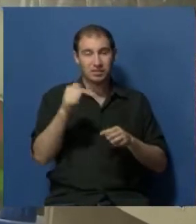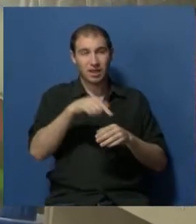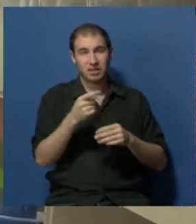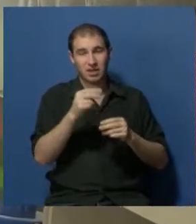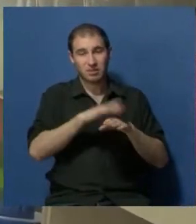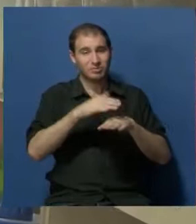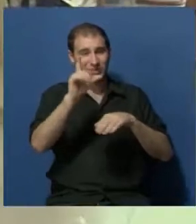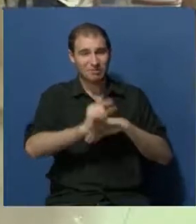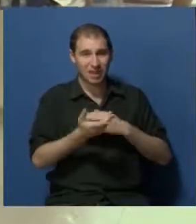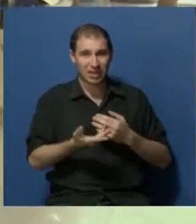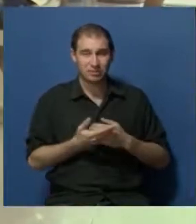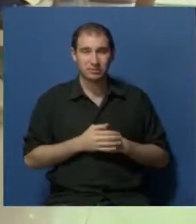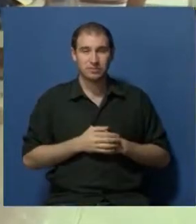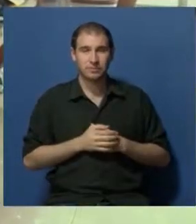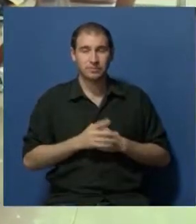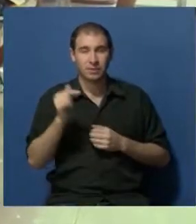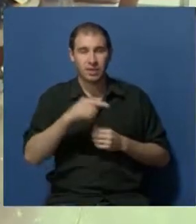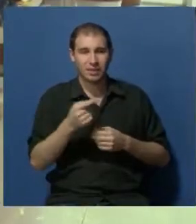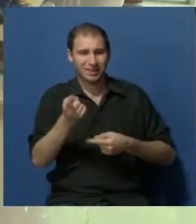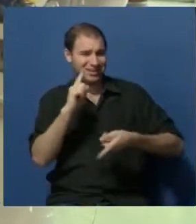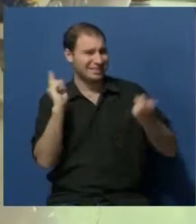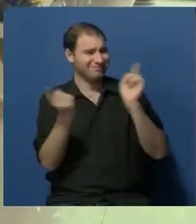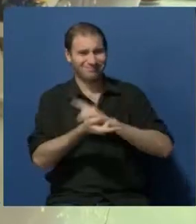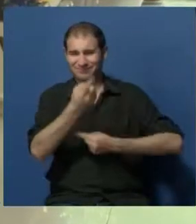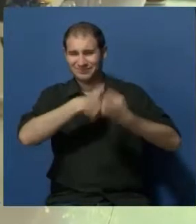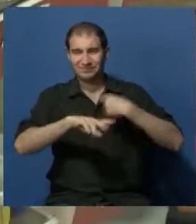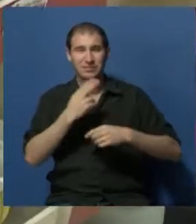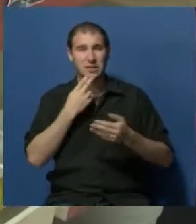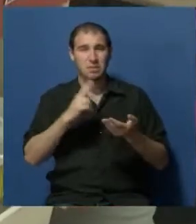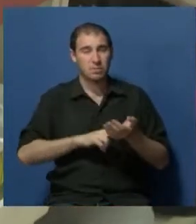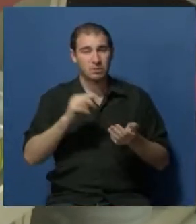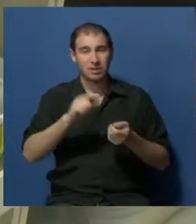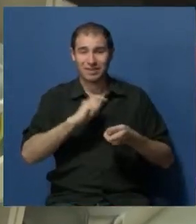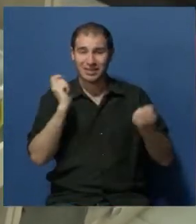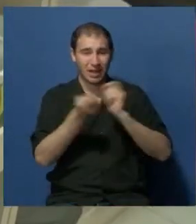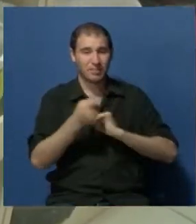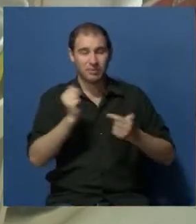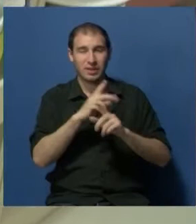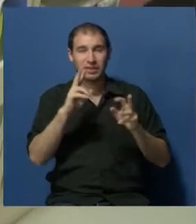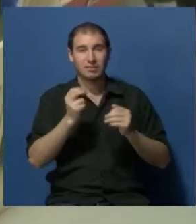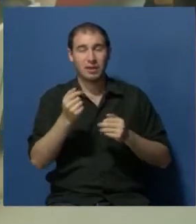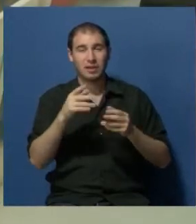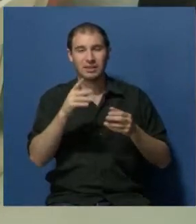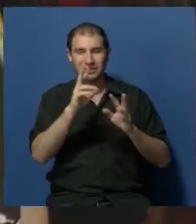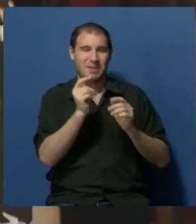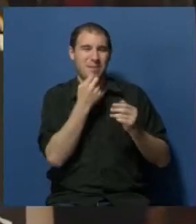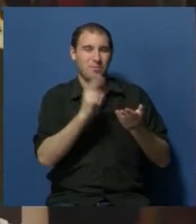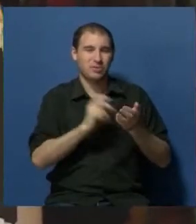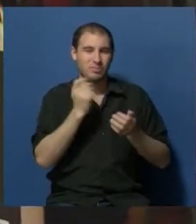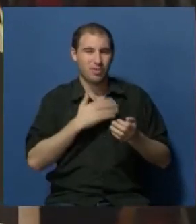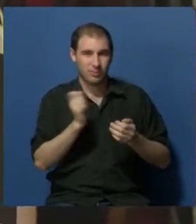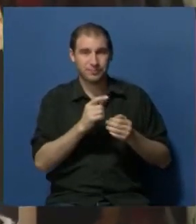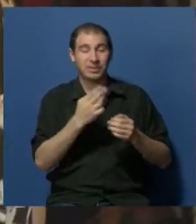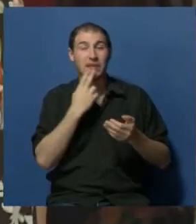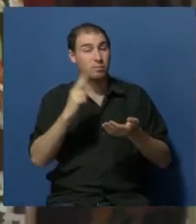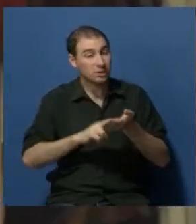menos responsabilidades. Eso es parte de una distorsión de un impuesto que no ha sufrido mayores modificaciones respecto a lo conceptual. Sí. En sí